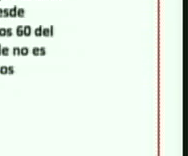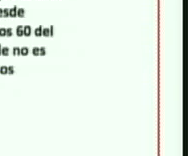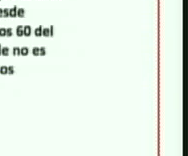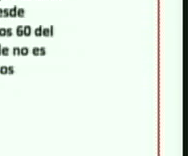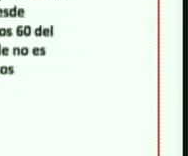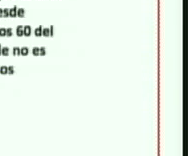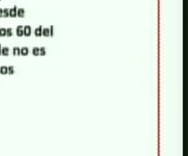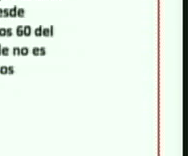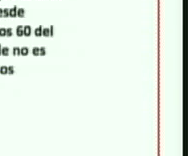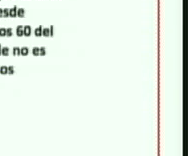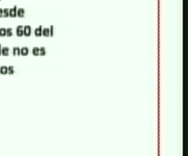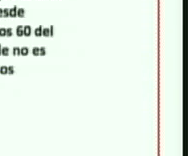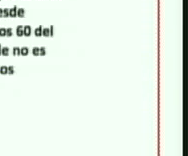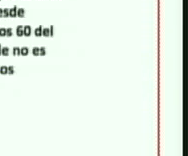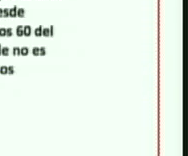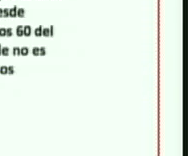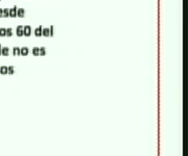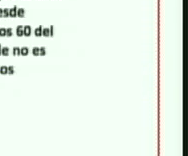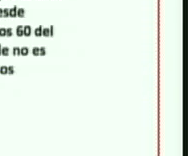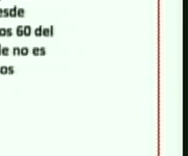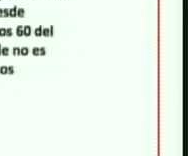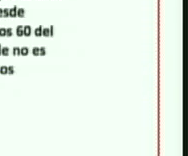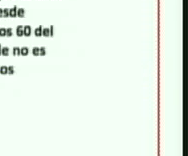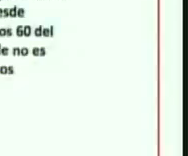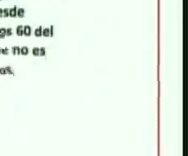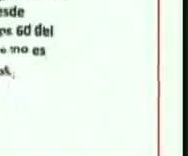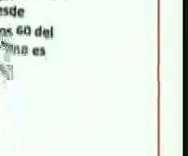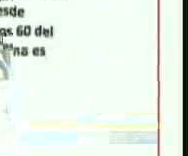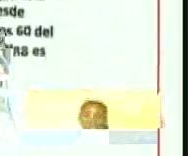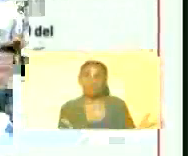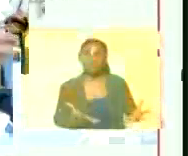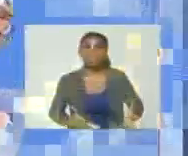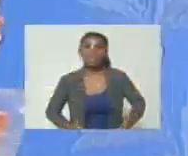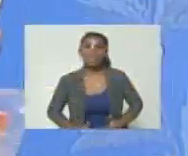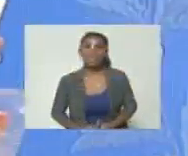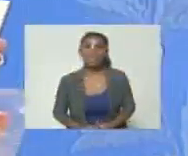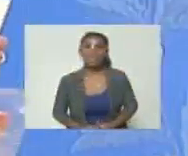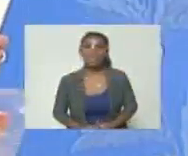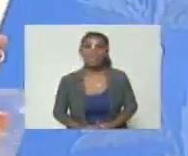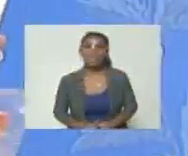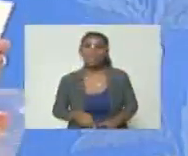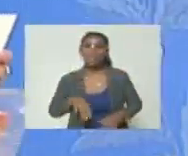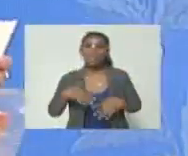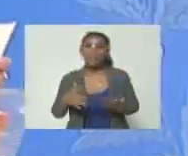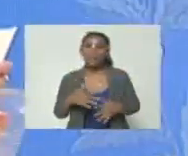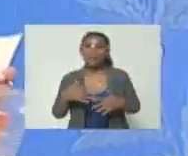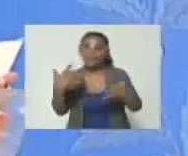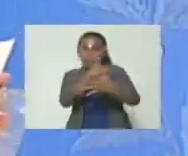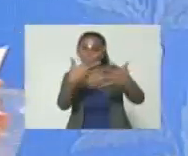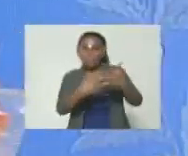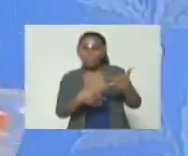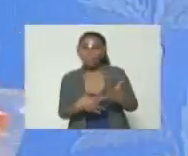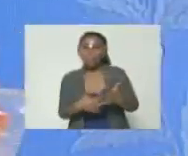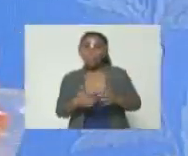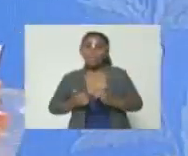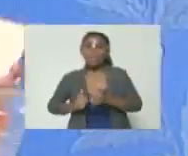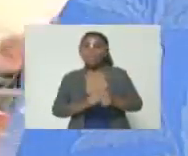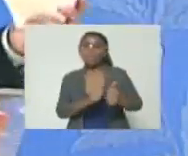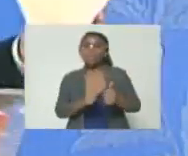Emiratos Árabes Unidos. ¿Y cuál es el hilo conductor común?